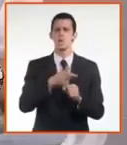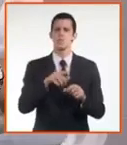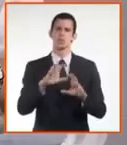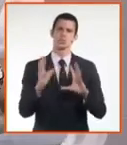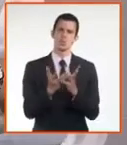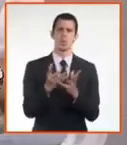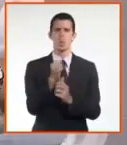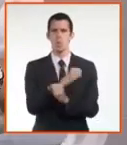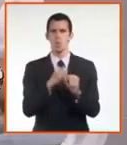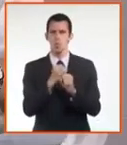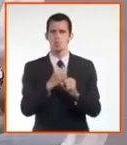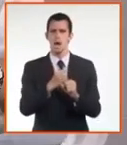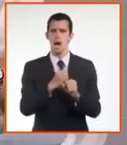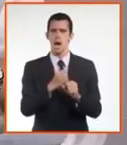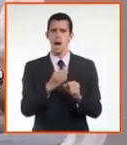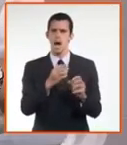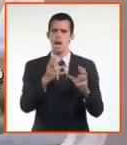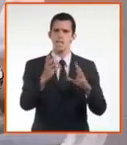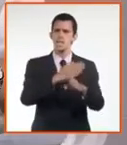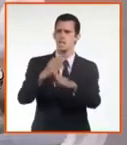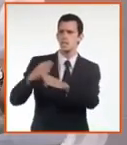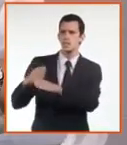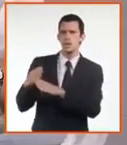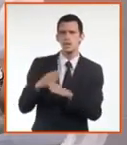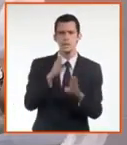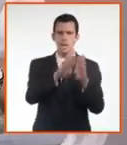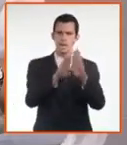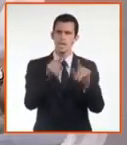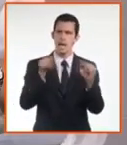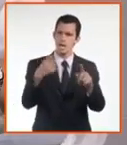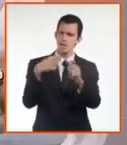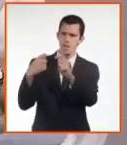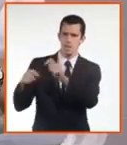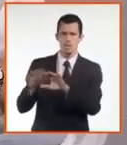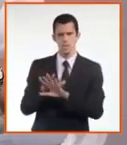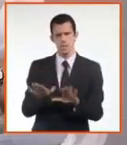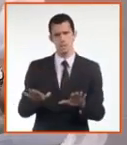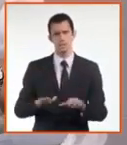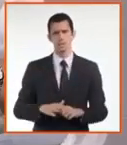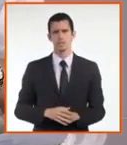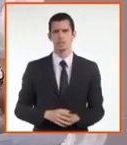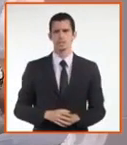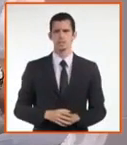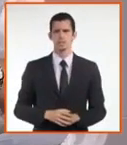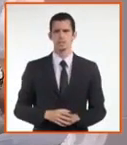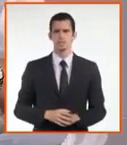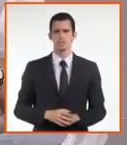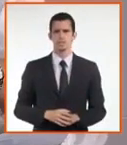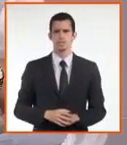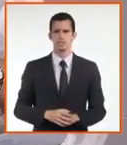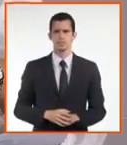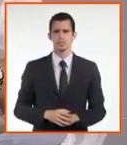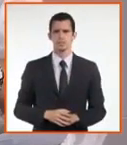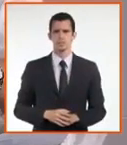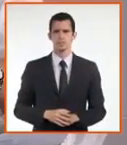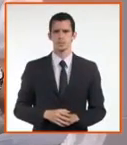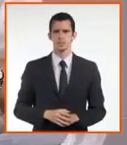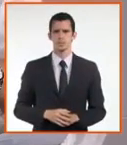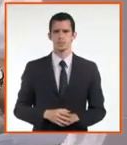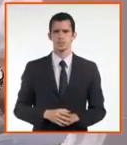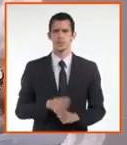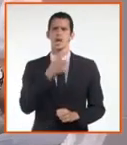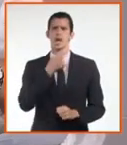estaba vendiendo se está vendiendo en la farmacia es un producto de marilyn para tratar los cálculos renales